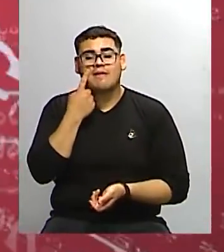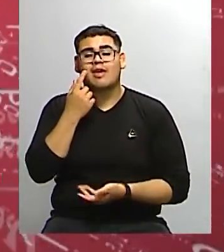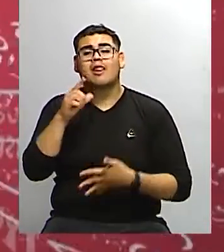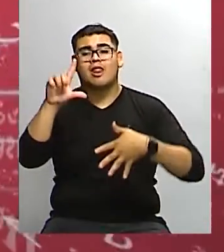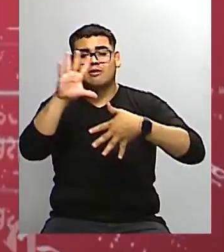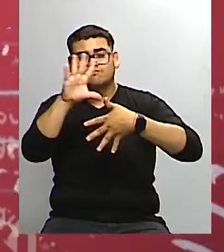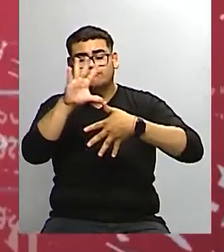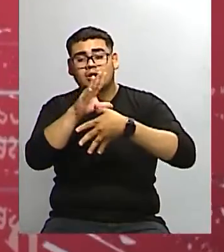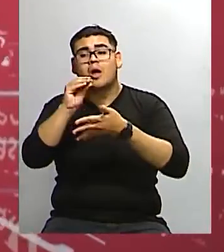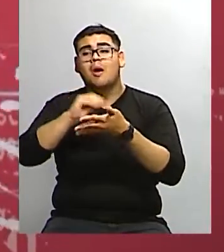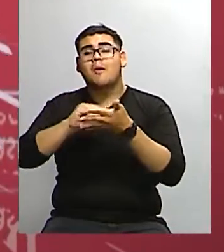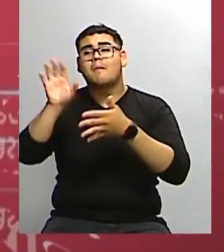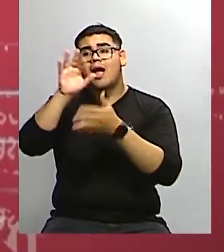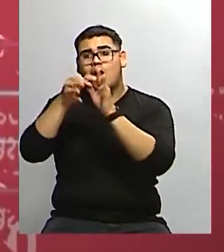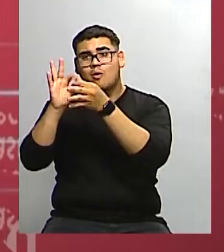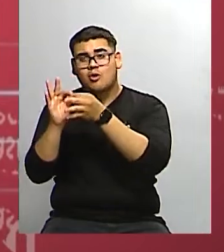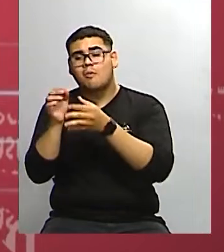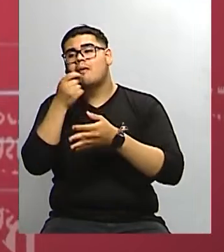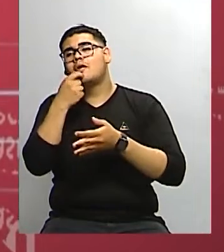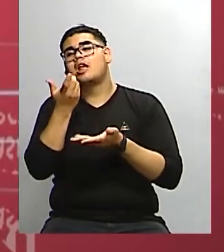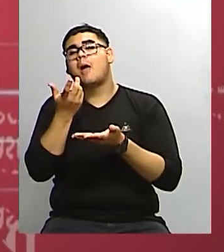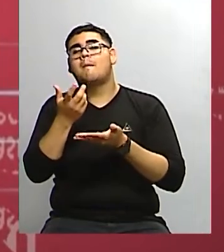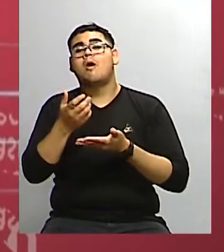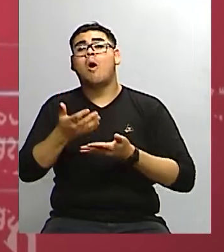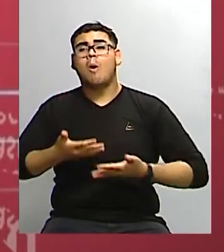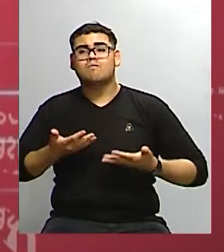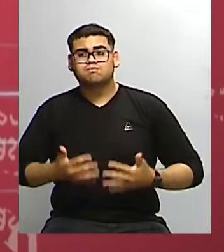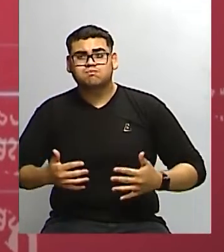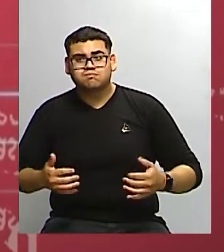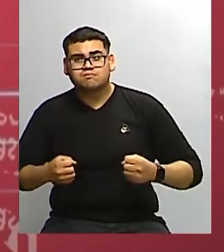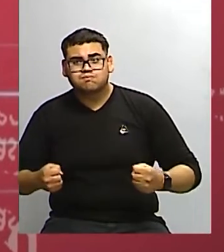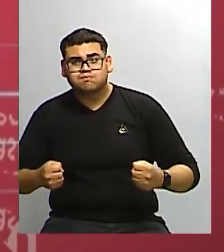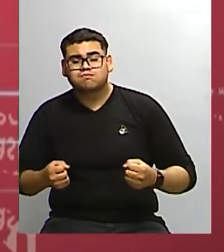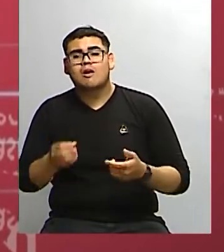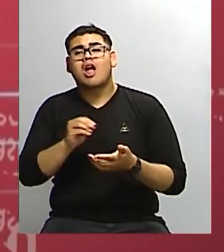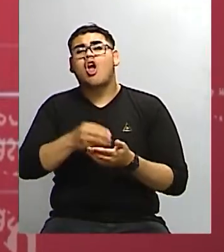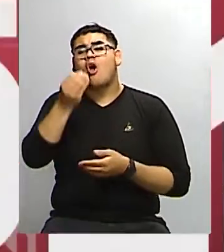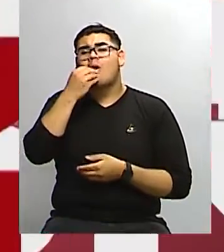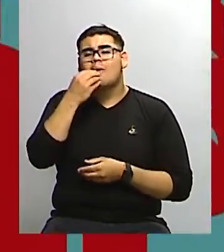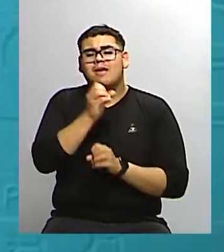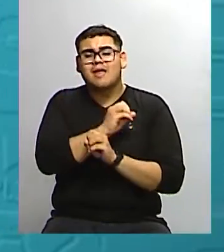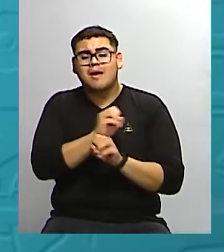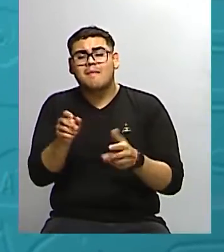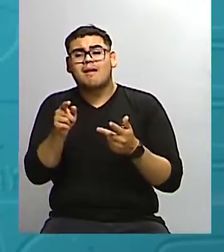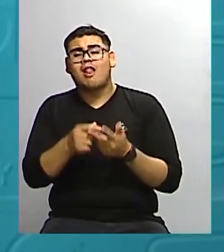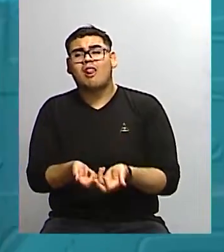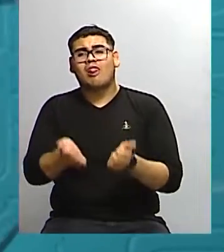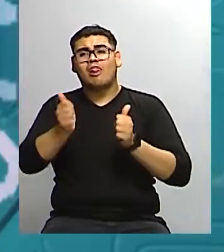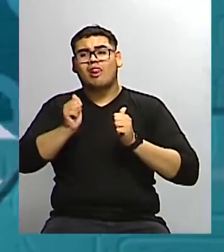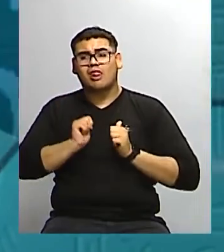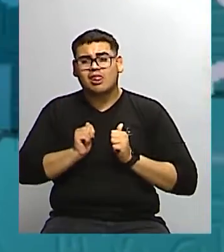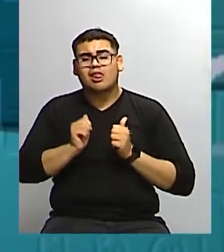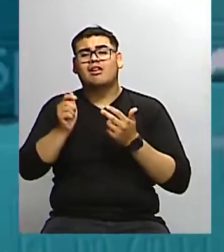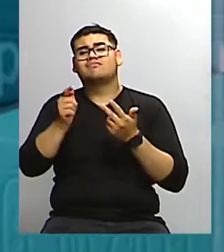son sobrepeso, aumento de comida chatarra, sedentarismo,